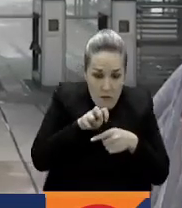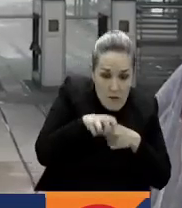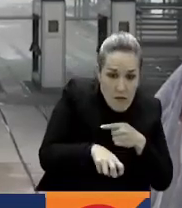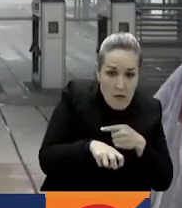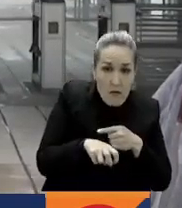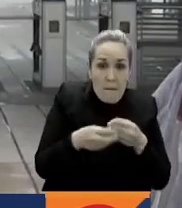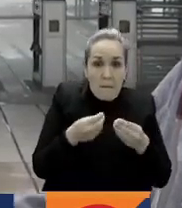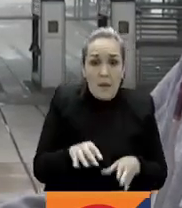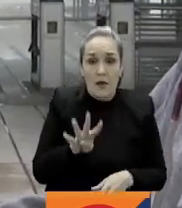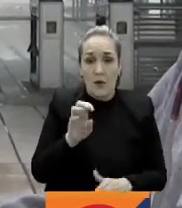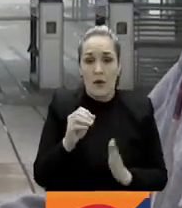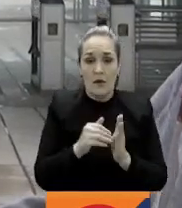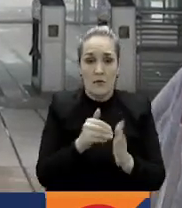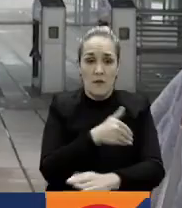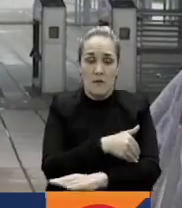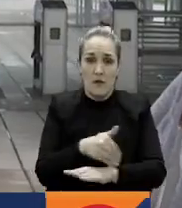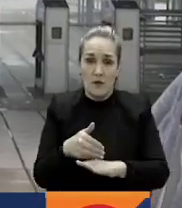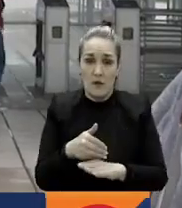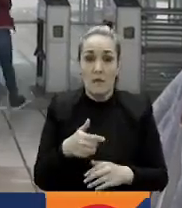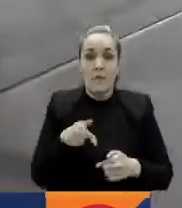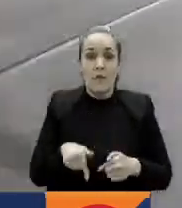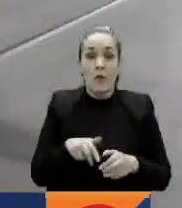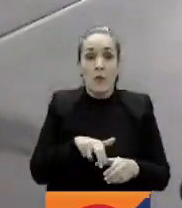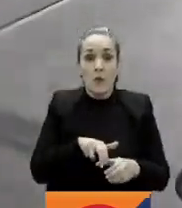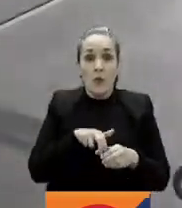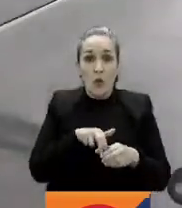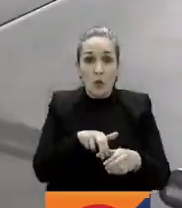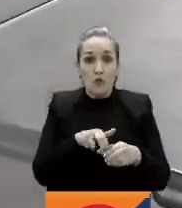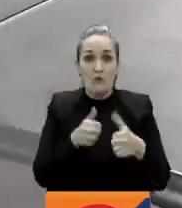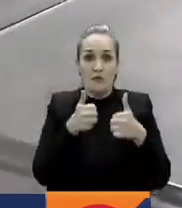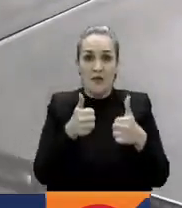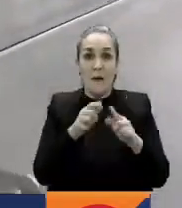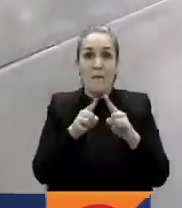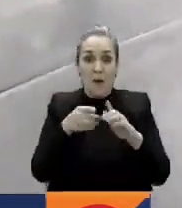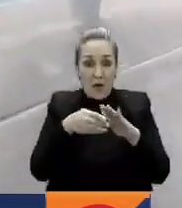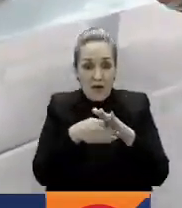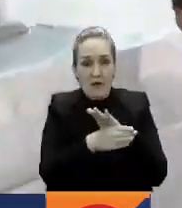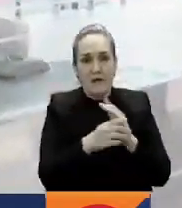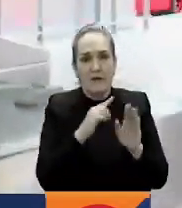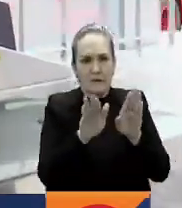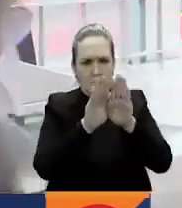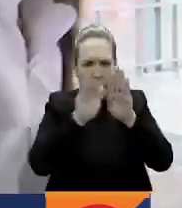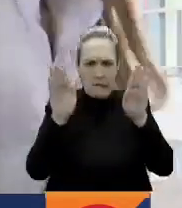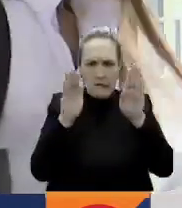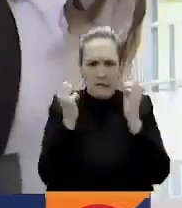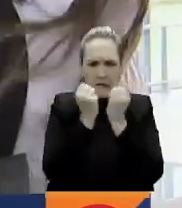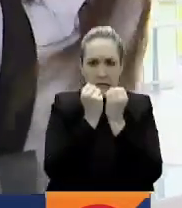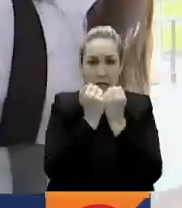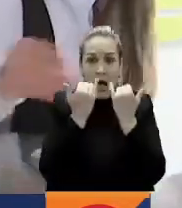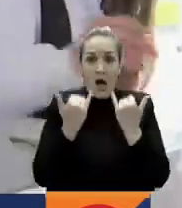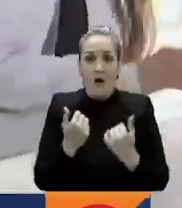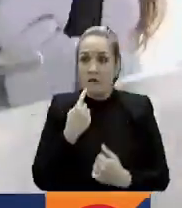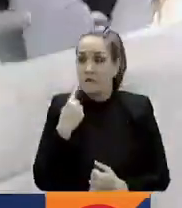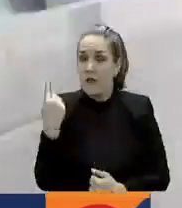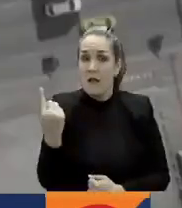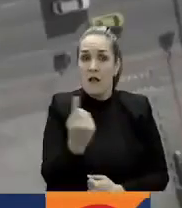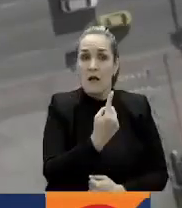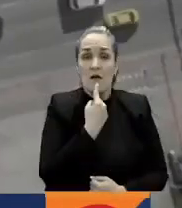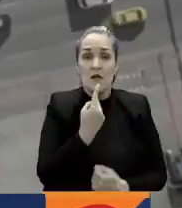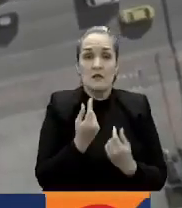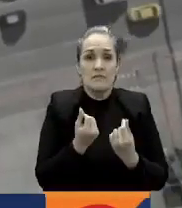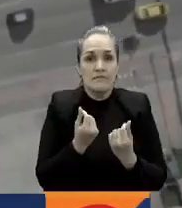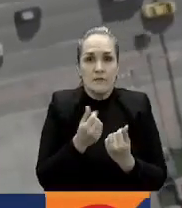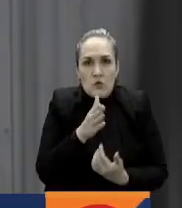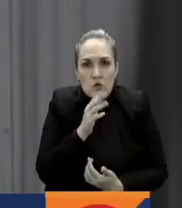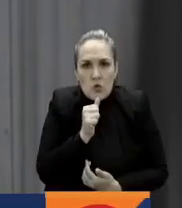En el bus es eficiente, el tema es ingresar a un bus. En estos días, una noticia de que están por agotarse los recursos cae